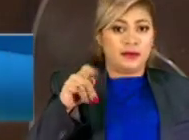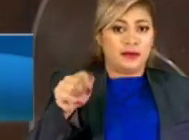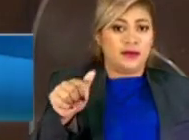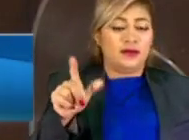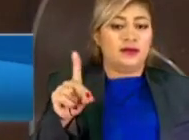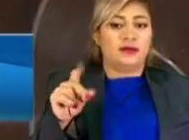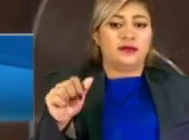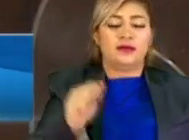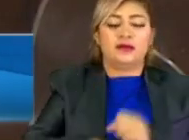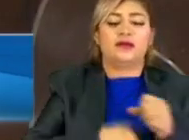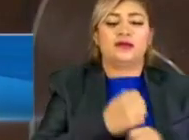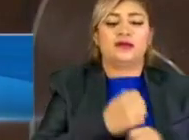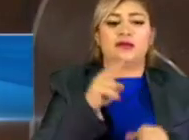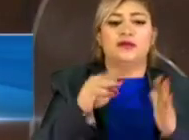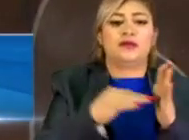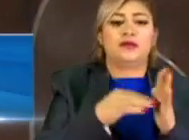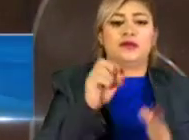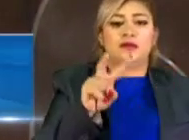2023.